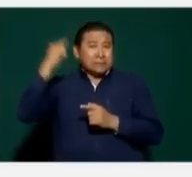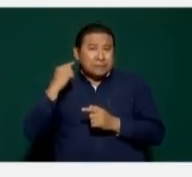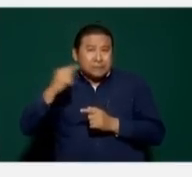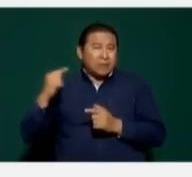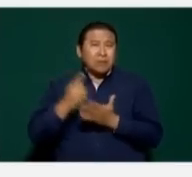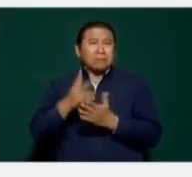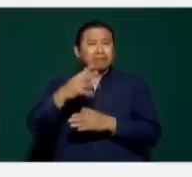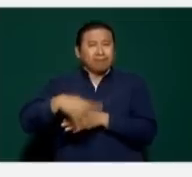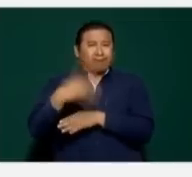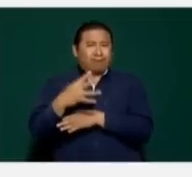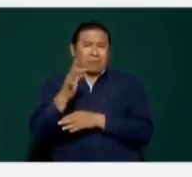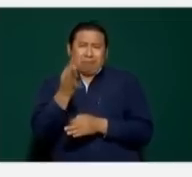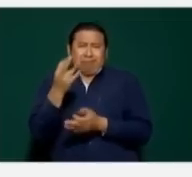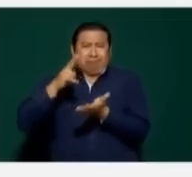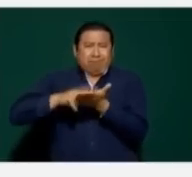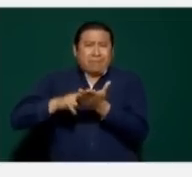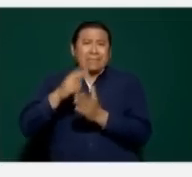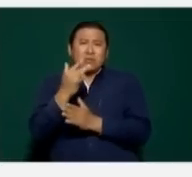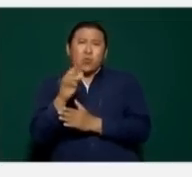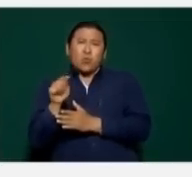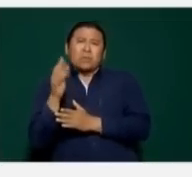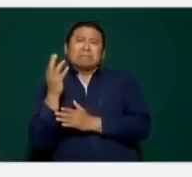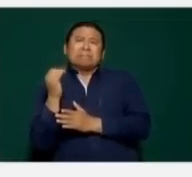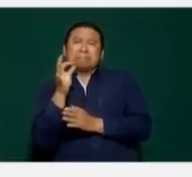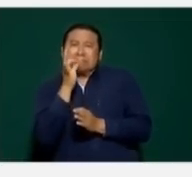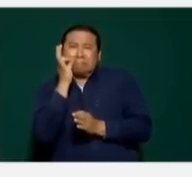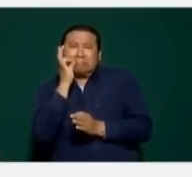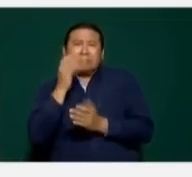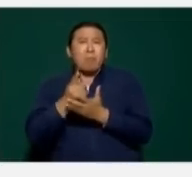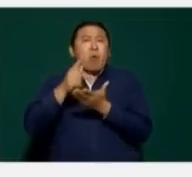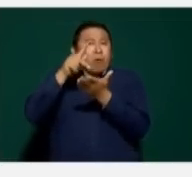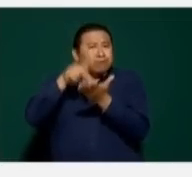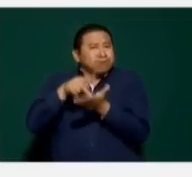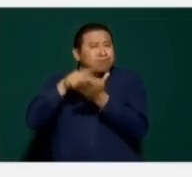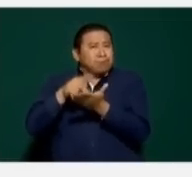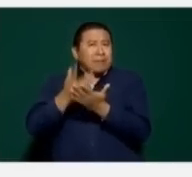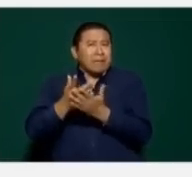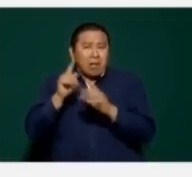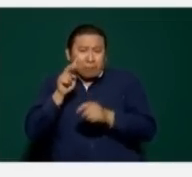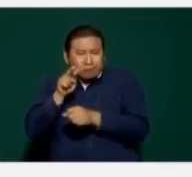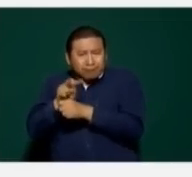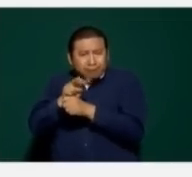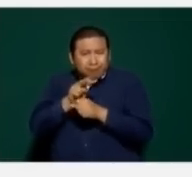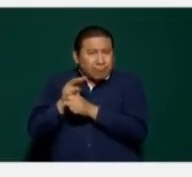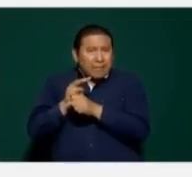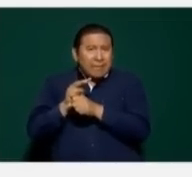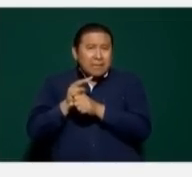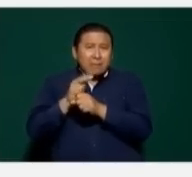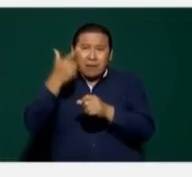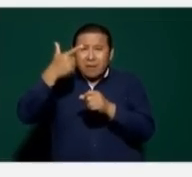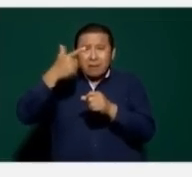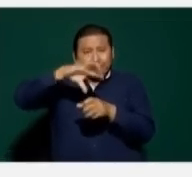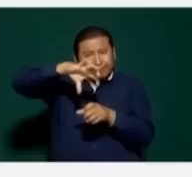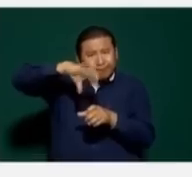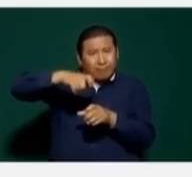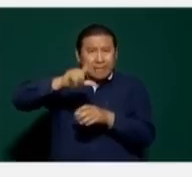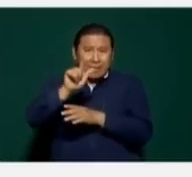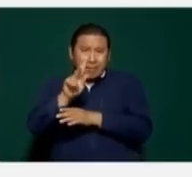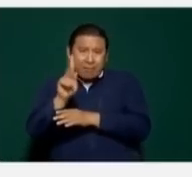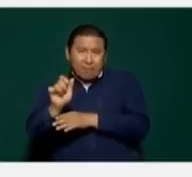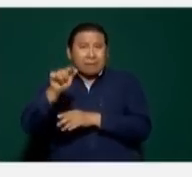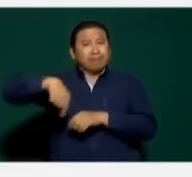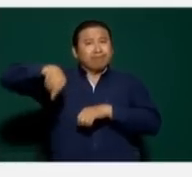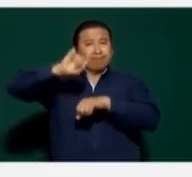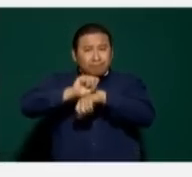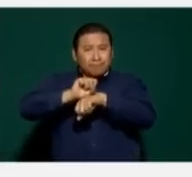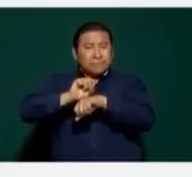a 14 pesos con 59 centavos por kilo. Y en la verificación de gas LP en esta